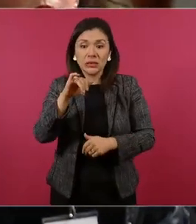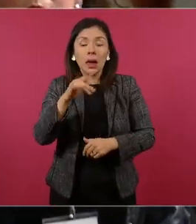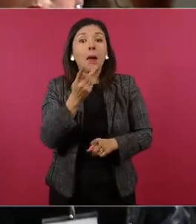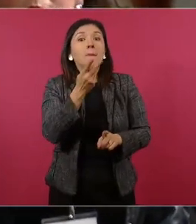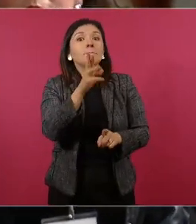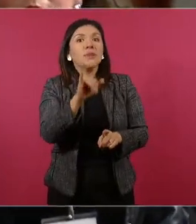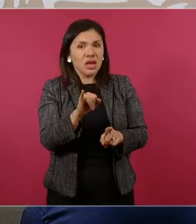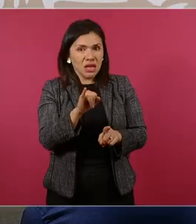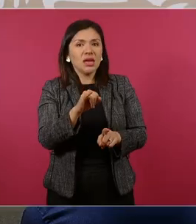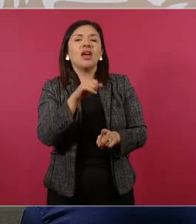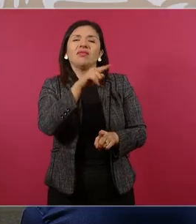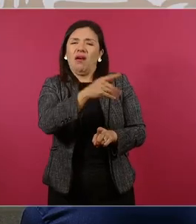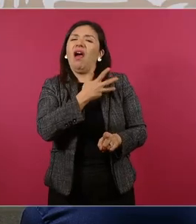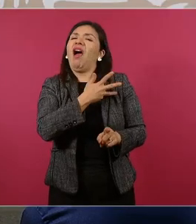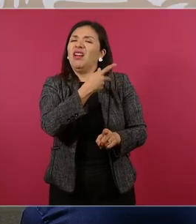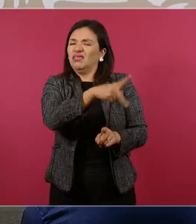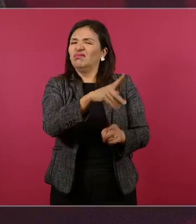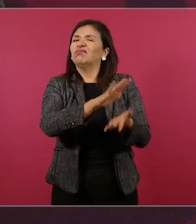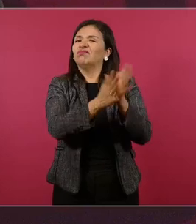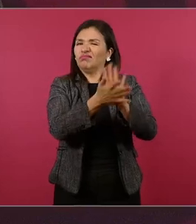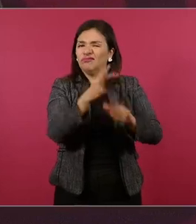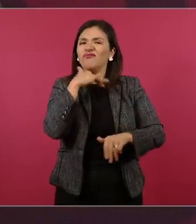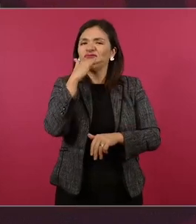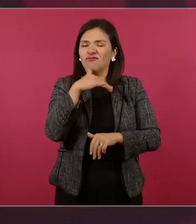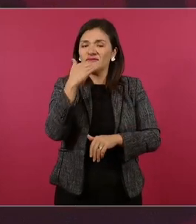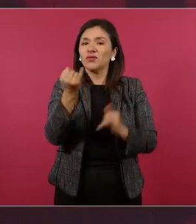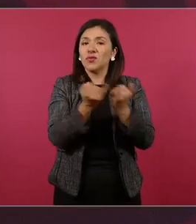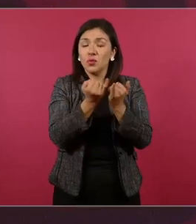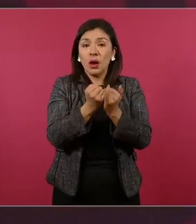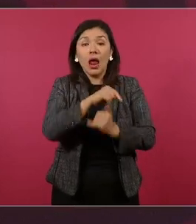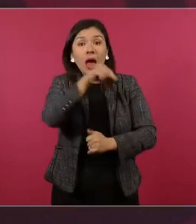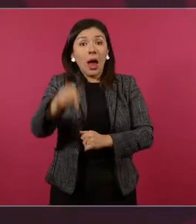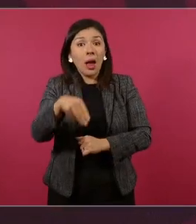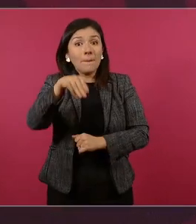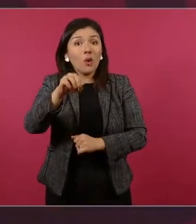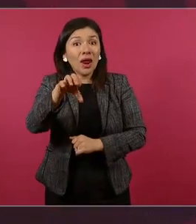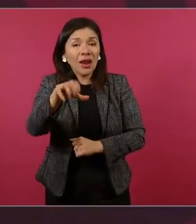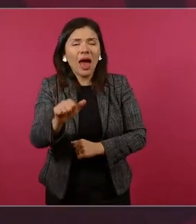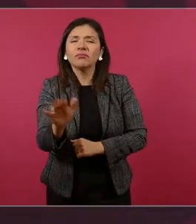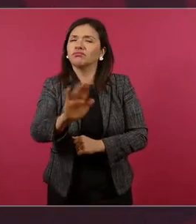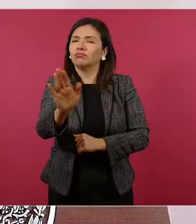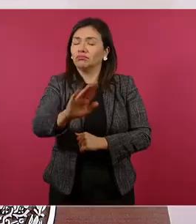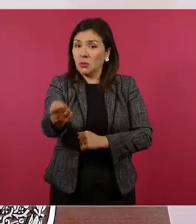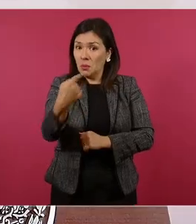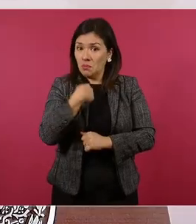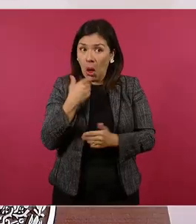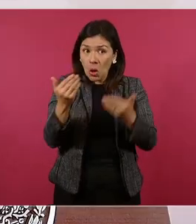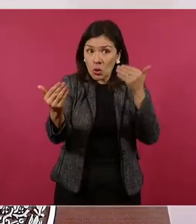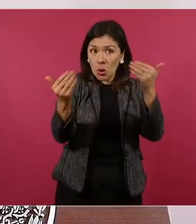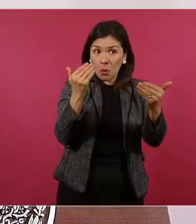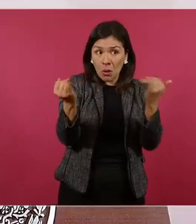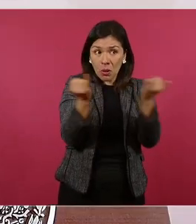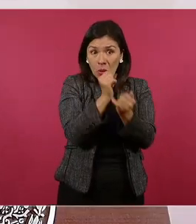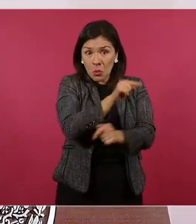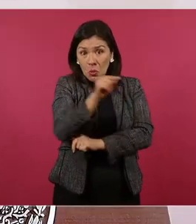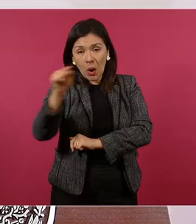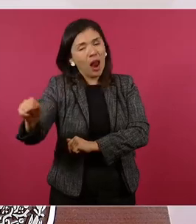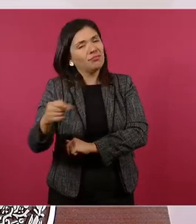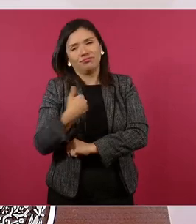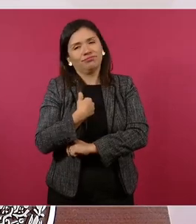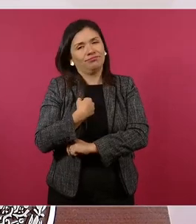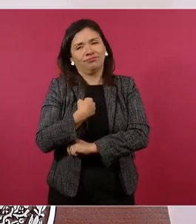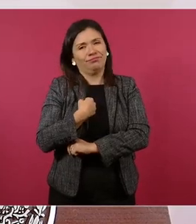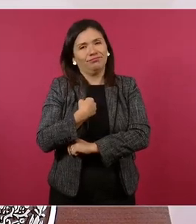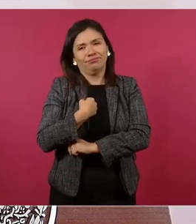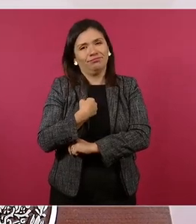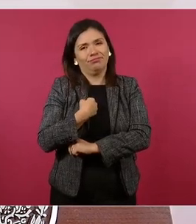pri pues tenía sus maneras y aquí con Moreno Pues también no nos estés comparando Pues